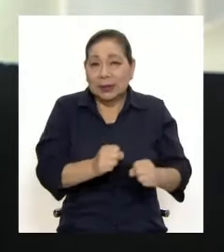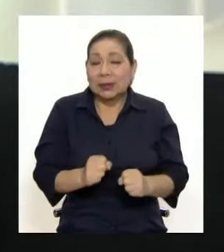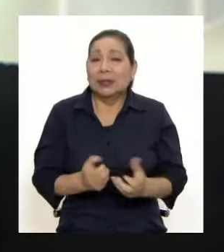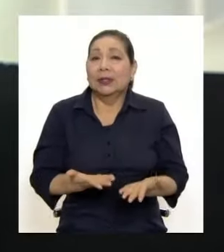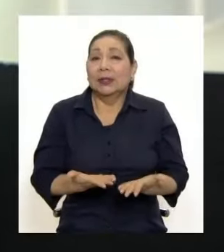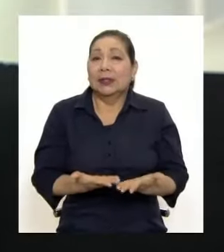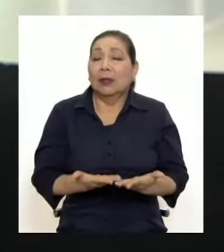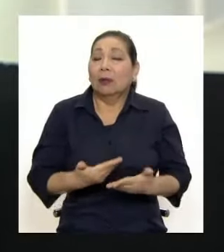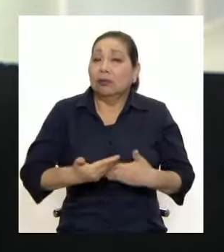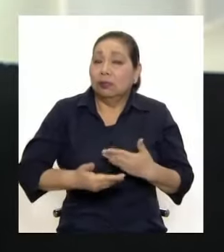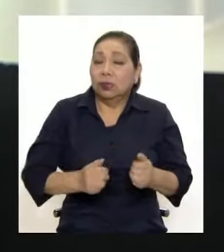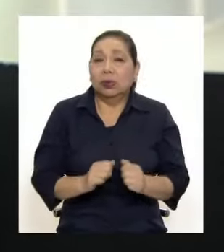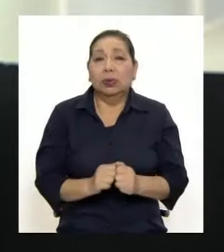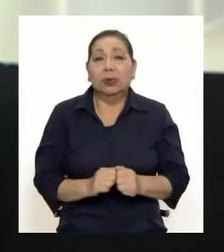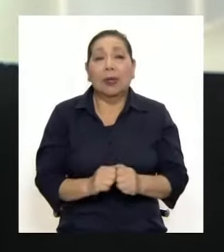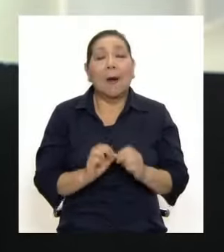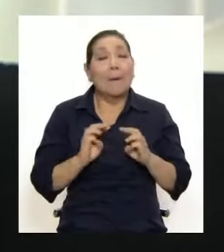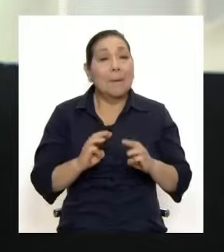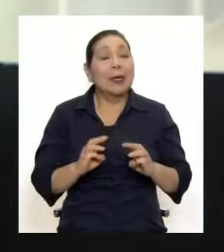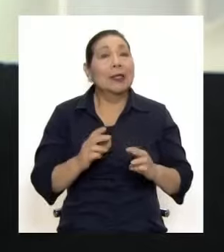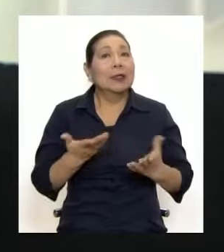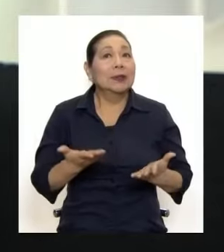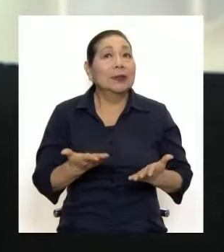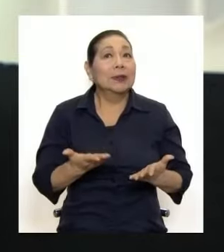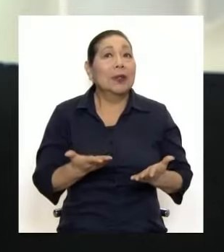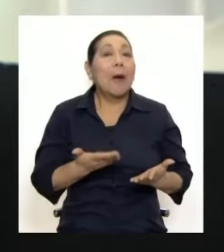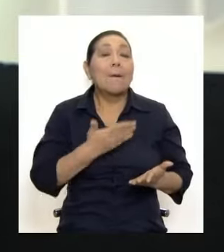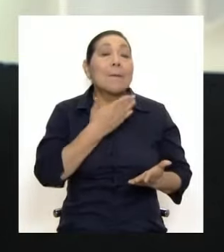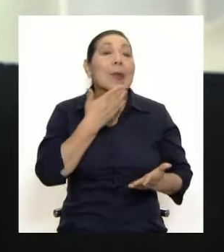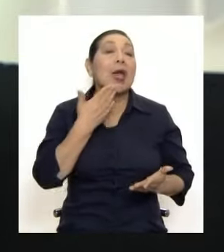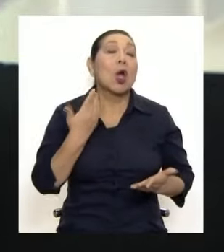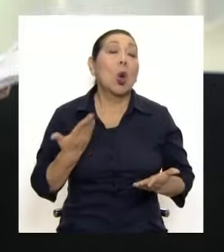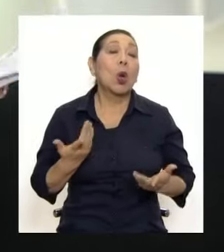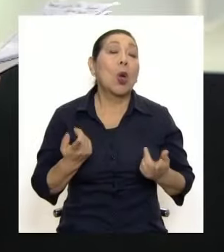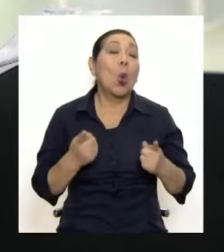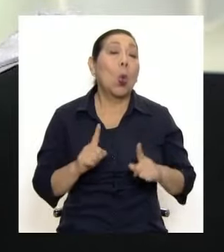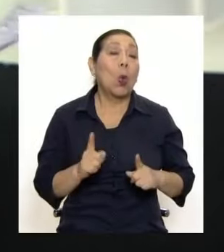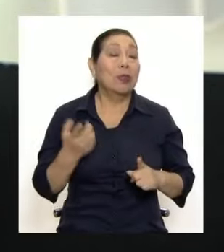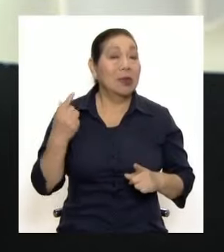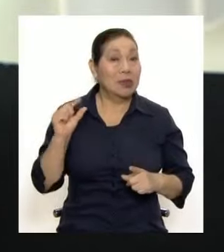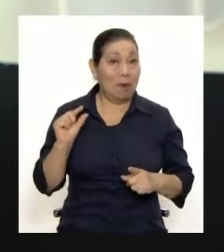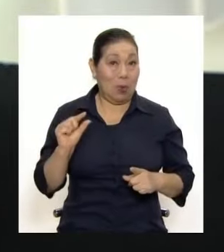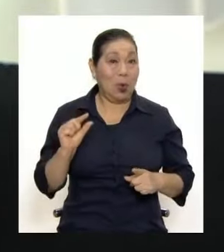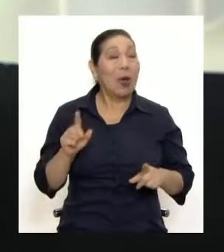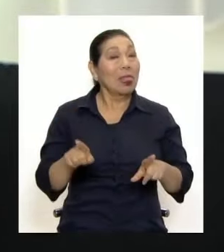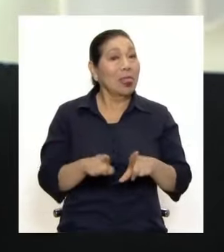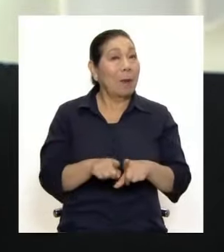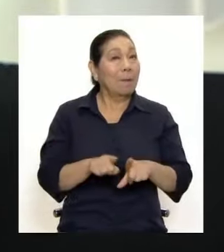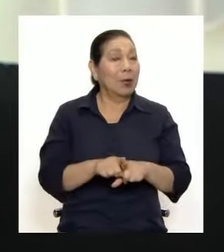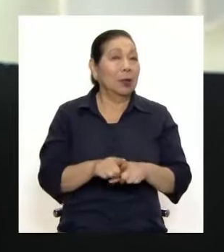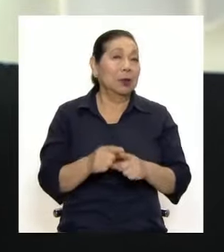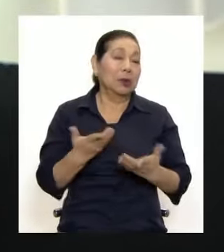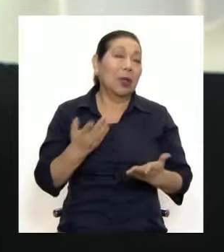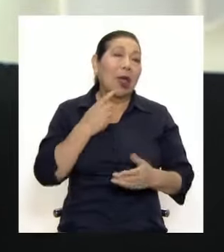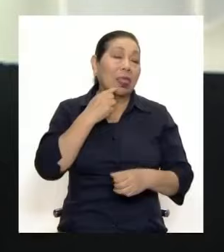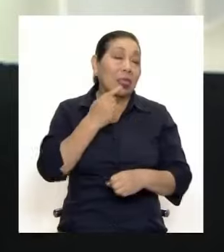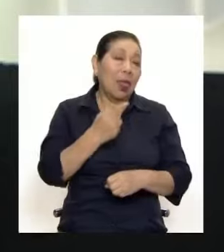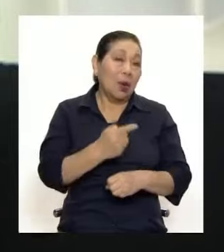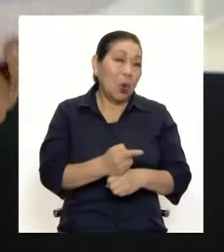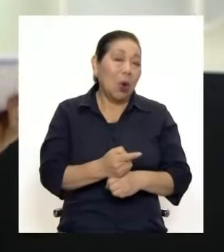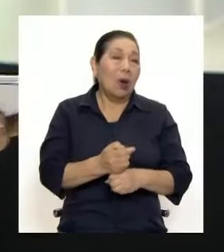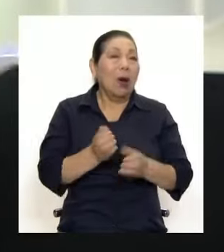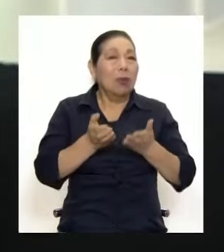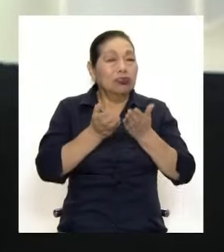no la actividad productiva en nuestro mar peruano sea la adecuada más aún cuando recientemente hubieron también algunas eh denuncias de